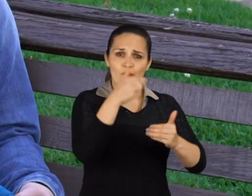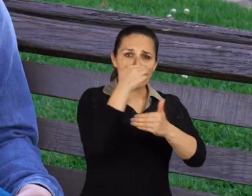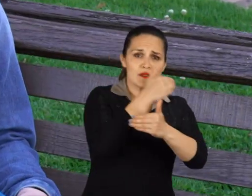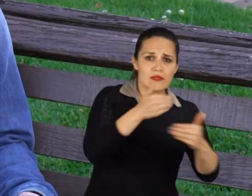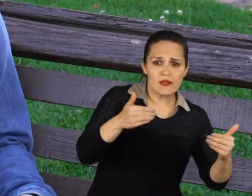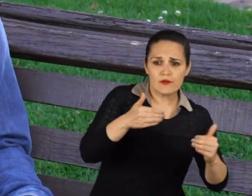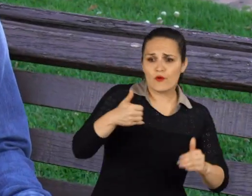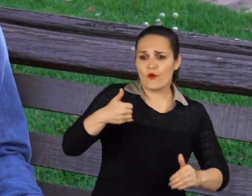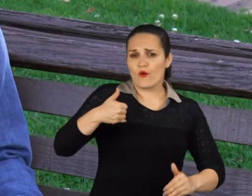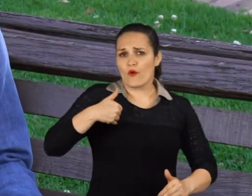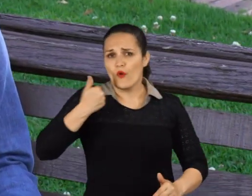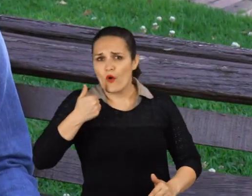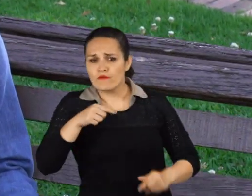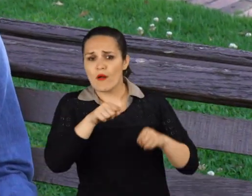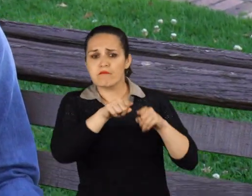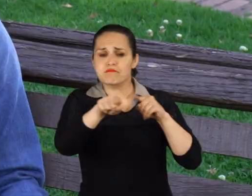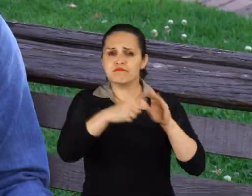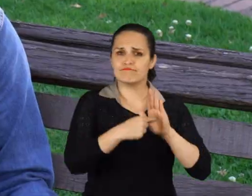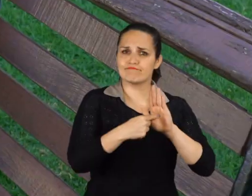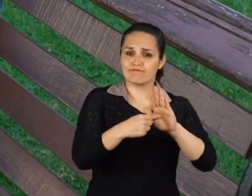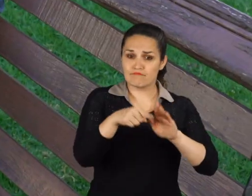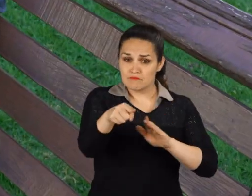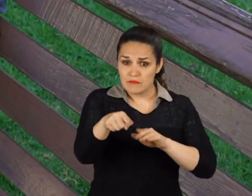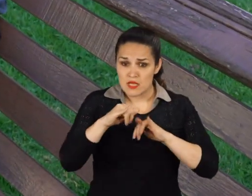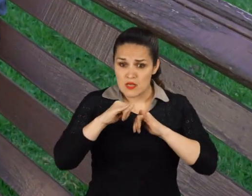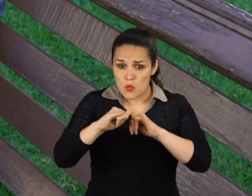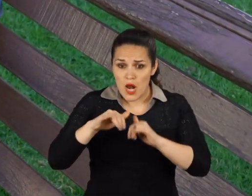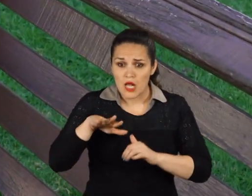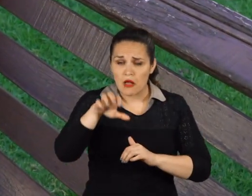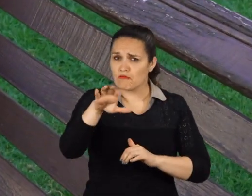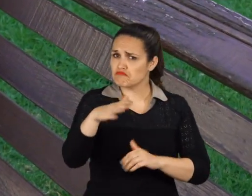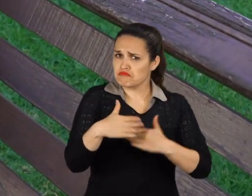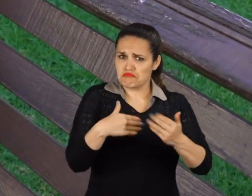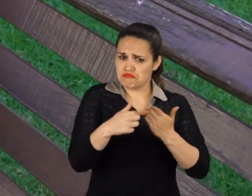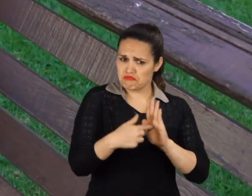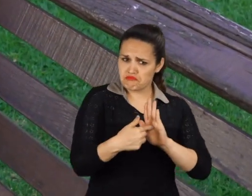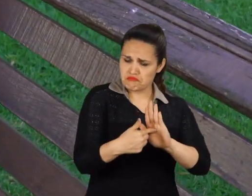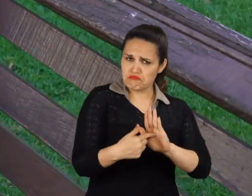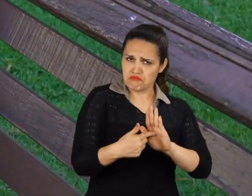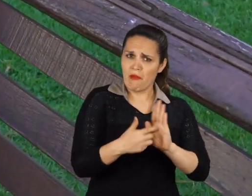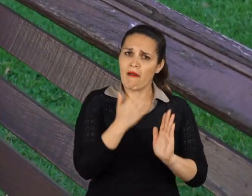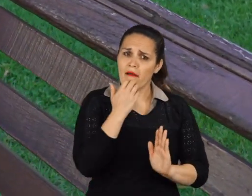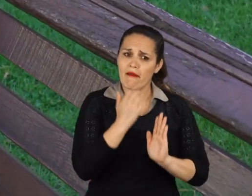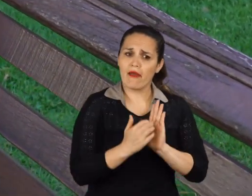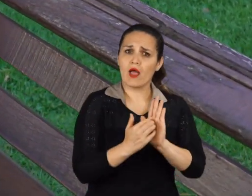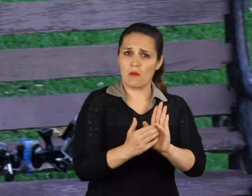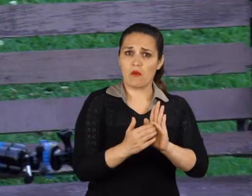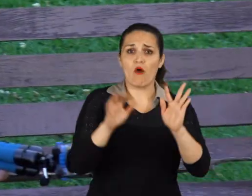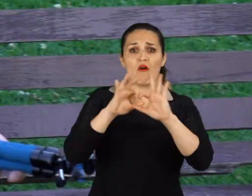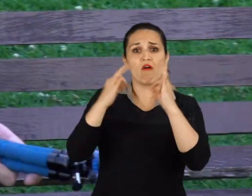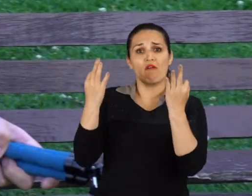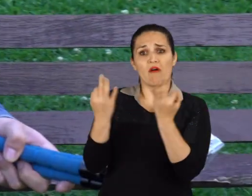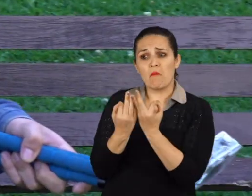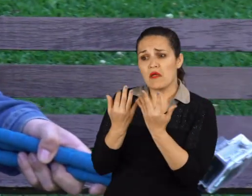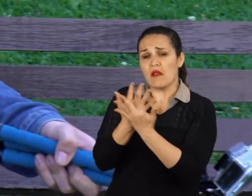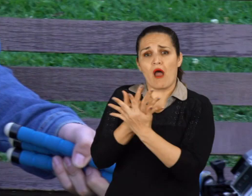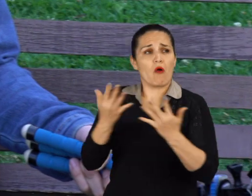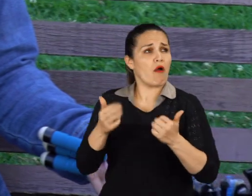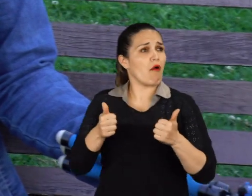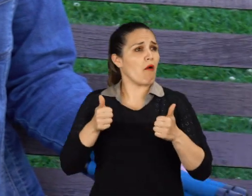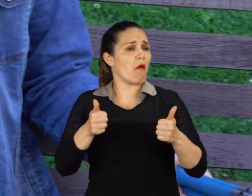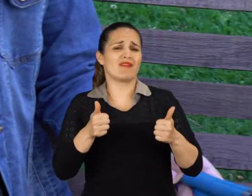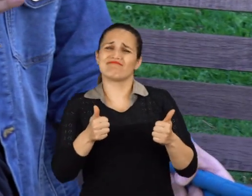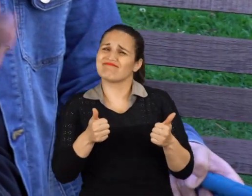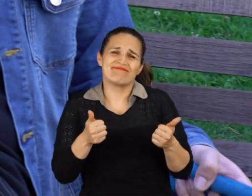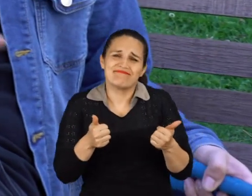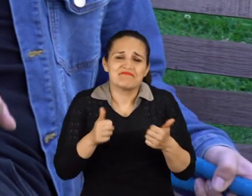que tal vez estén comenzando un tratamiento oncológico. Y aunque durante estos procedimientos sus vidas y las de sus familias no sean lo que se desea o